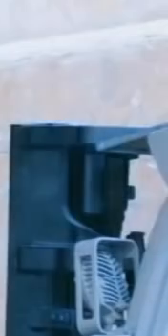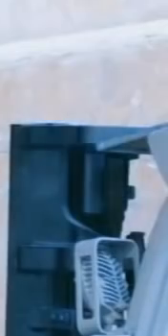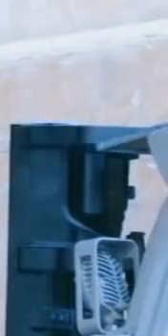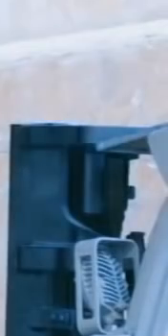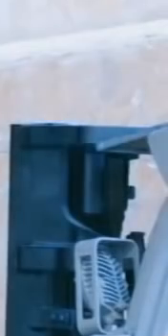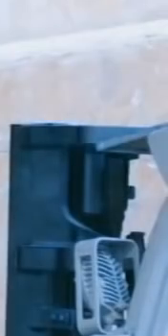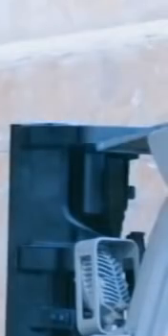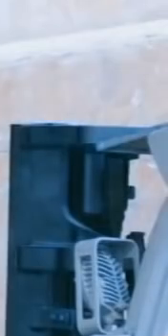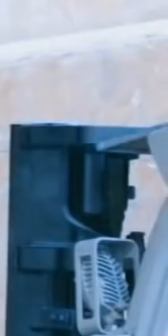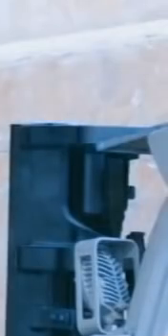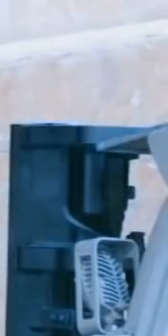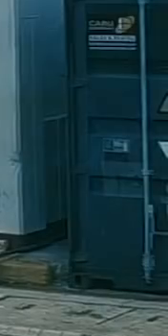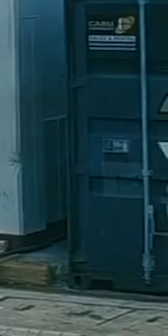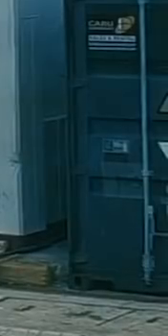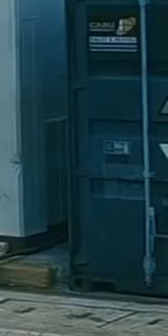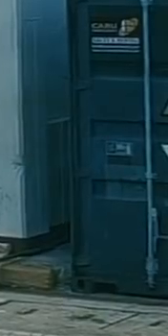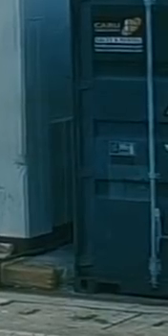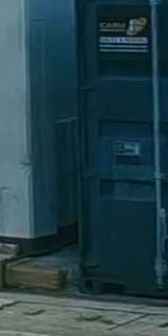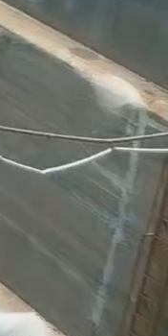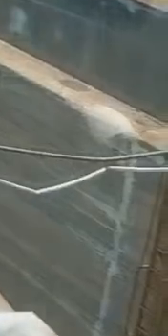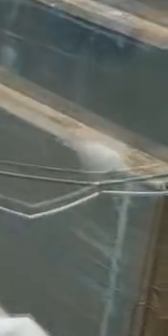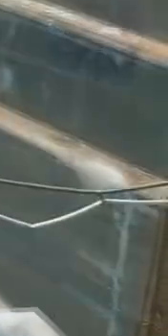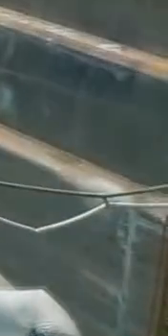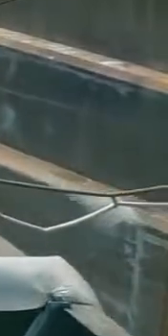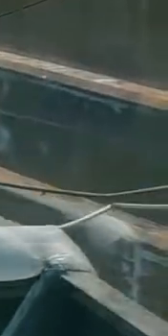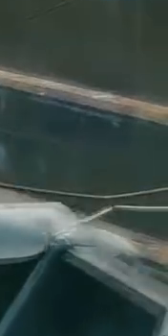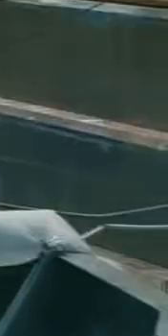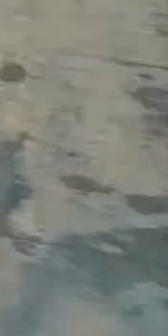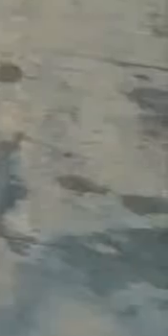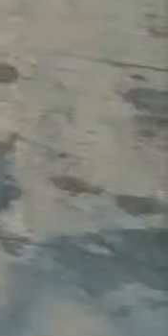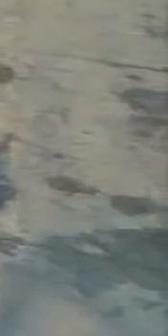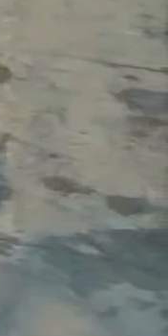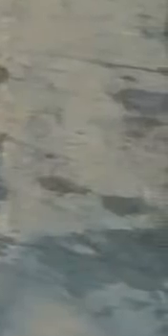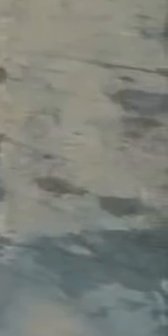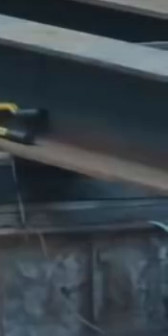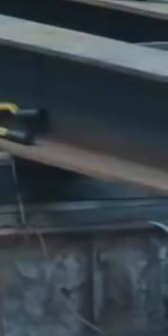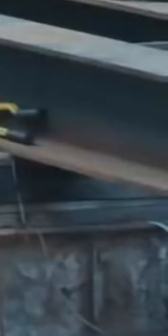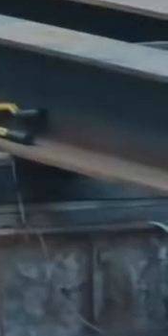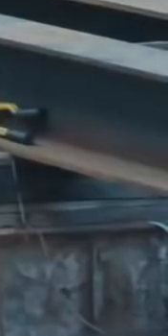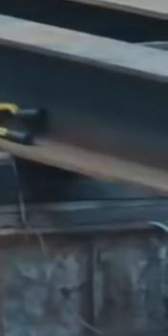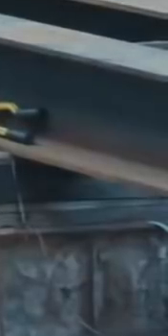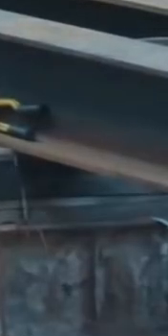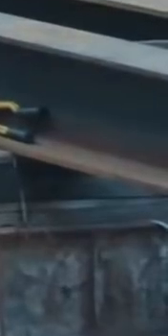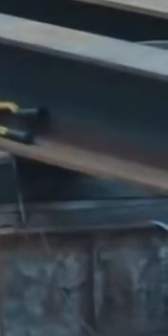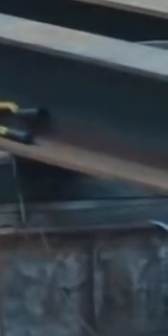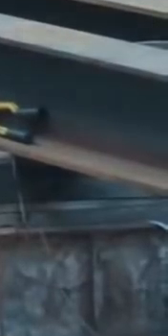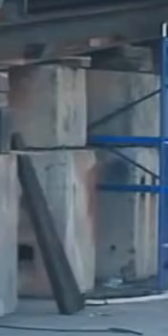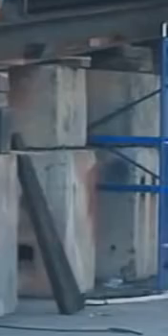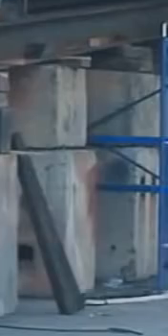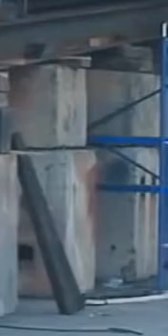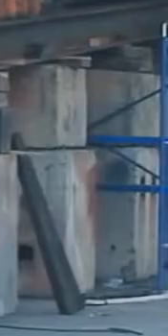Recordemos que en los gastos de defensa se prevé una austeridad mucho mayor que en la que existía antes de esta crisis sanitaria. Las